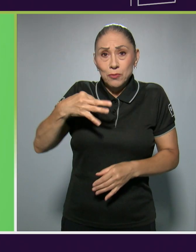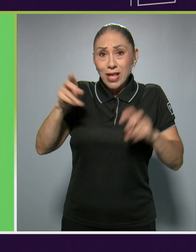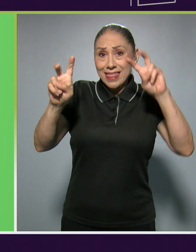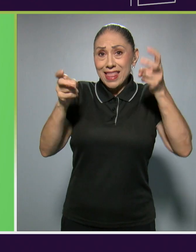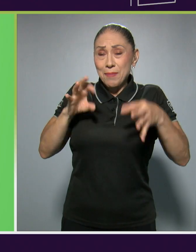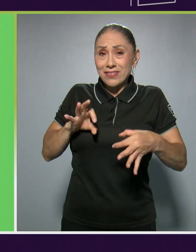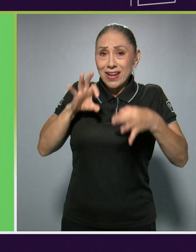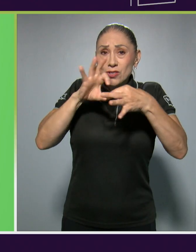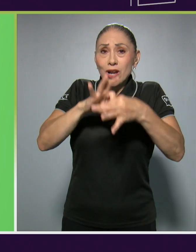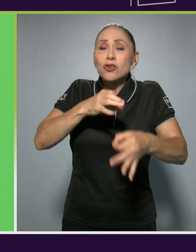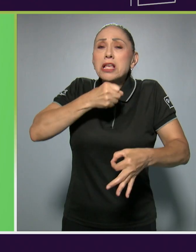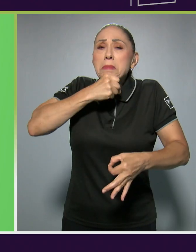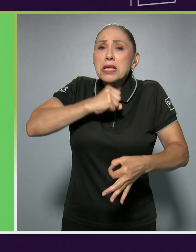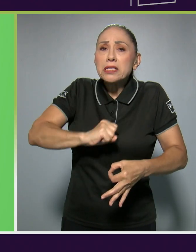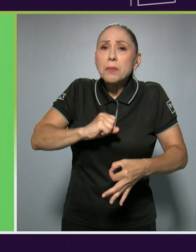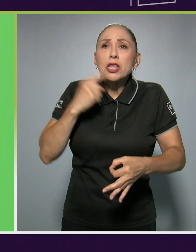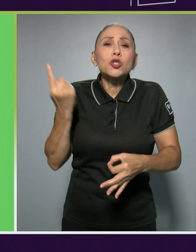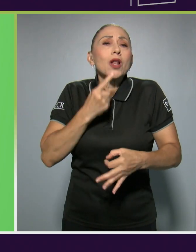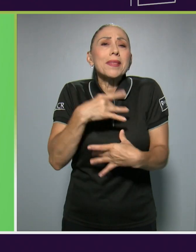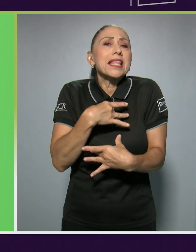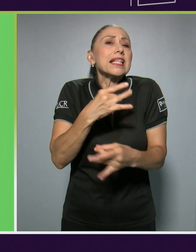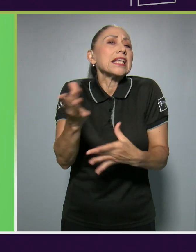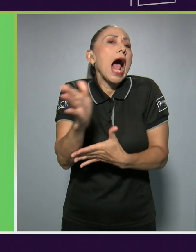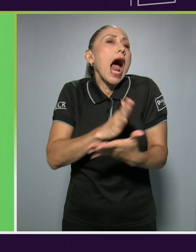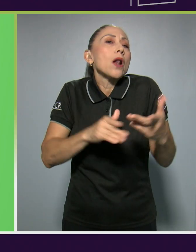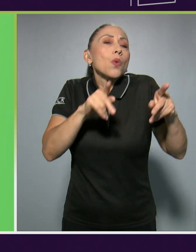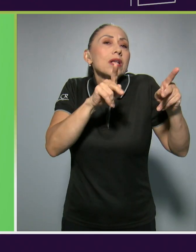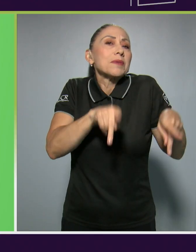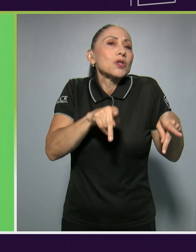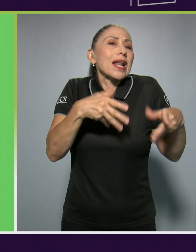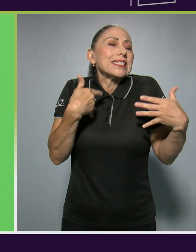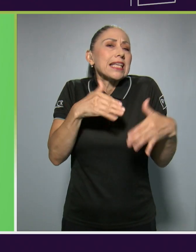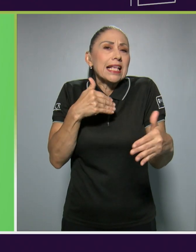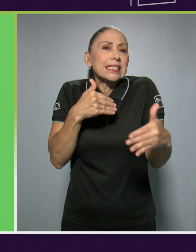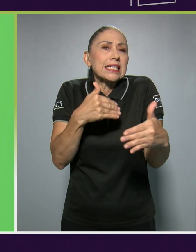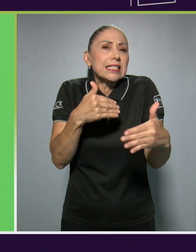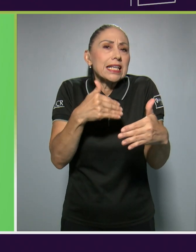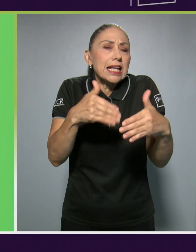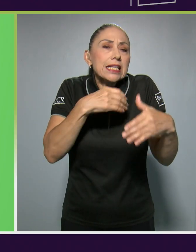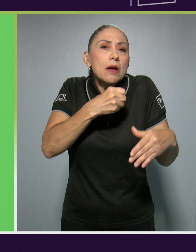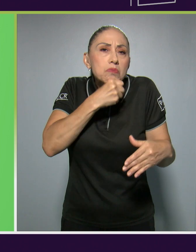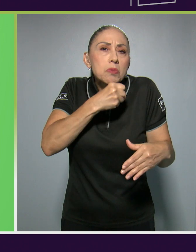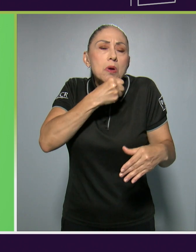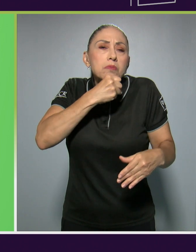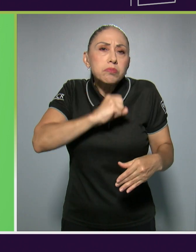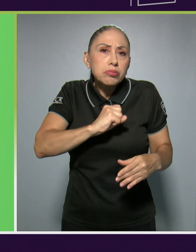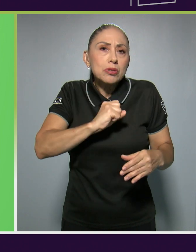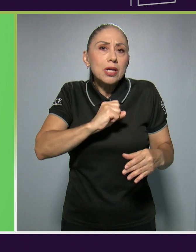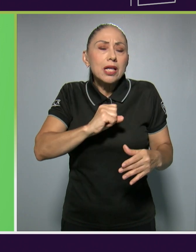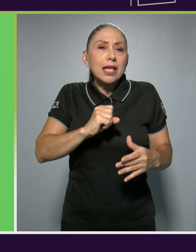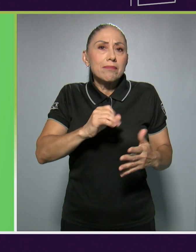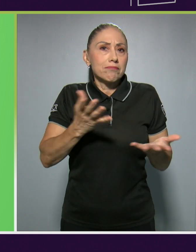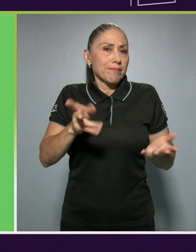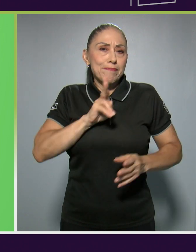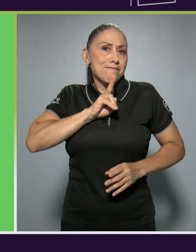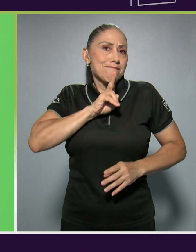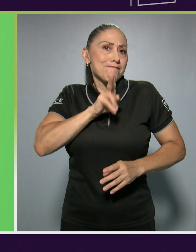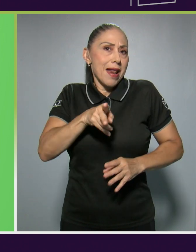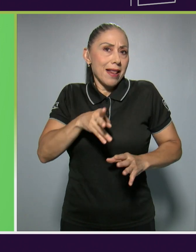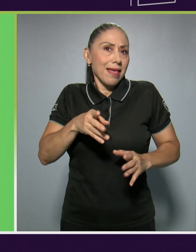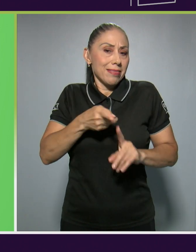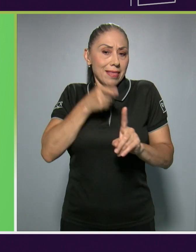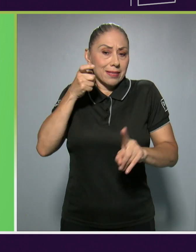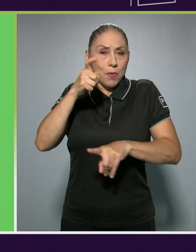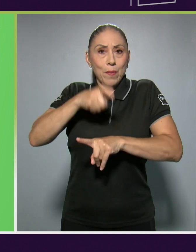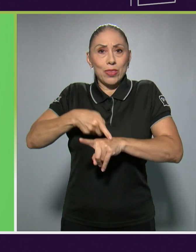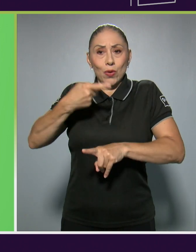le conciernen solo a personas de cierta edad, ¿verdad? Cuando ya se están acercando a ser personas adultas mayores y la realidad es que desde que nacemos